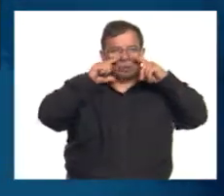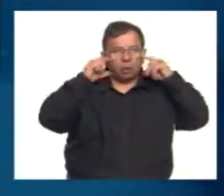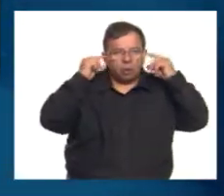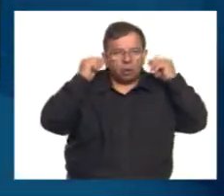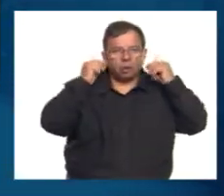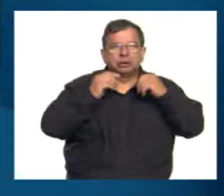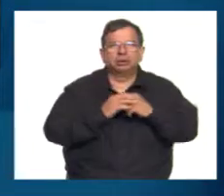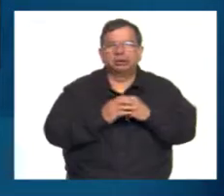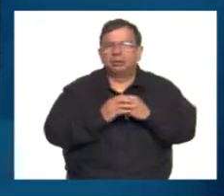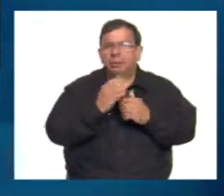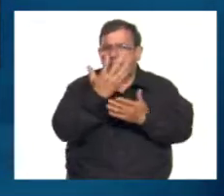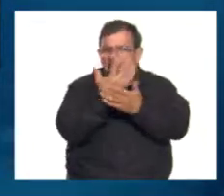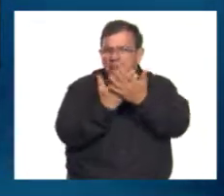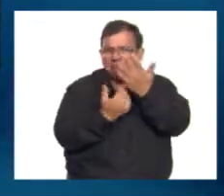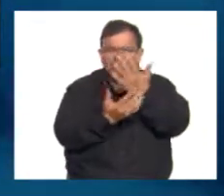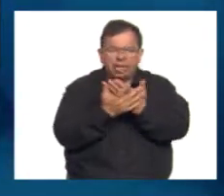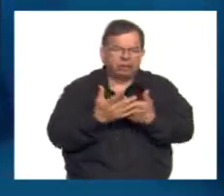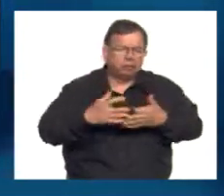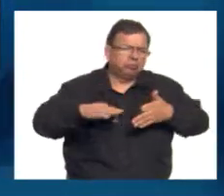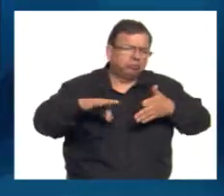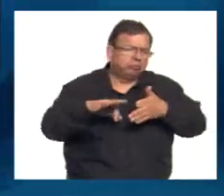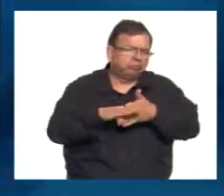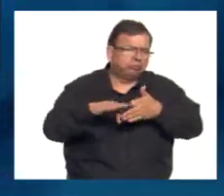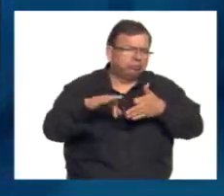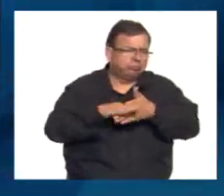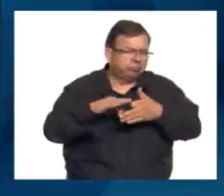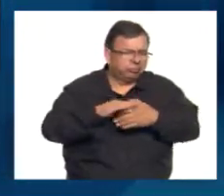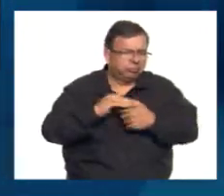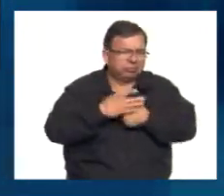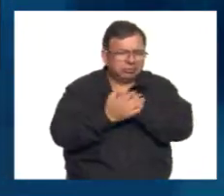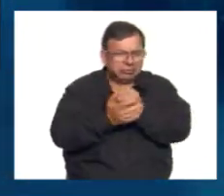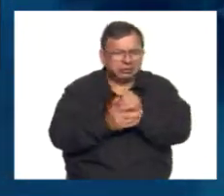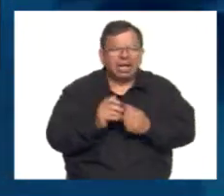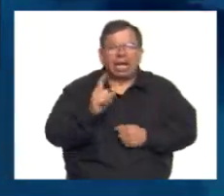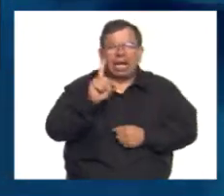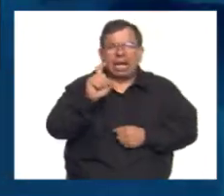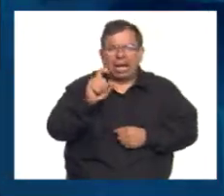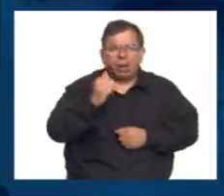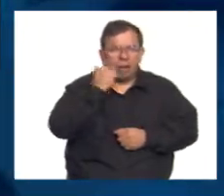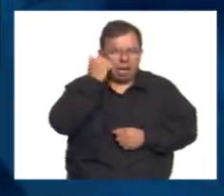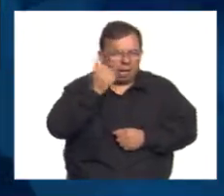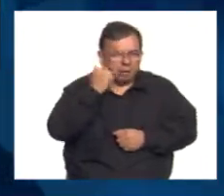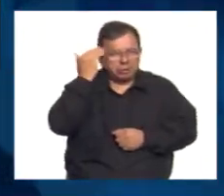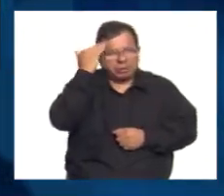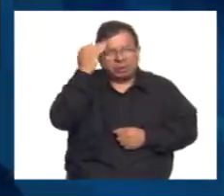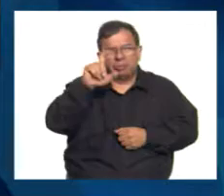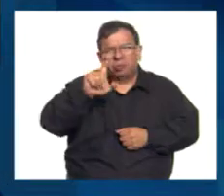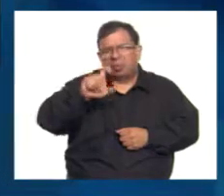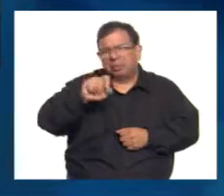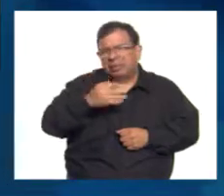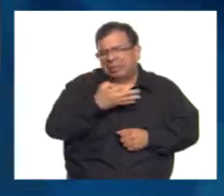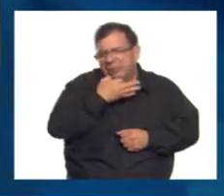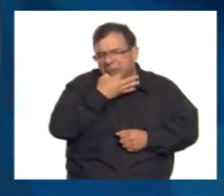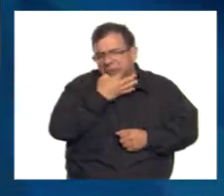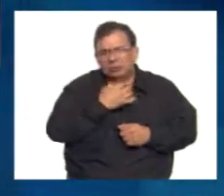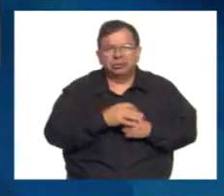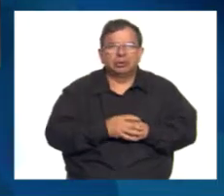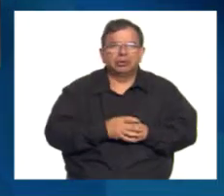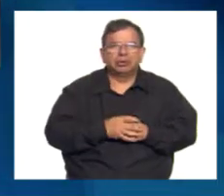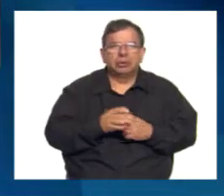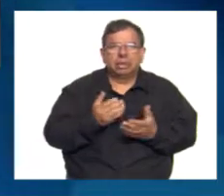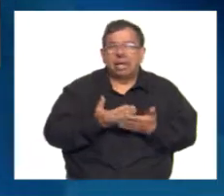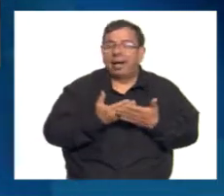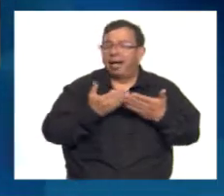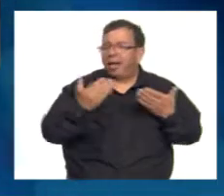cubrebocas. Lava tus manos frecuentemente con agua y con jabón, por lo menos durante 20 segundos. Ahora